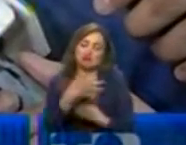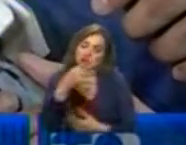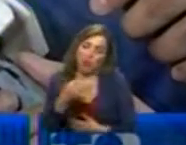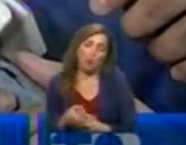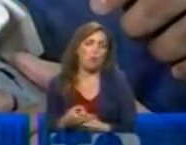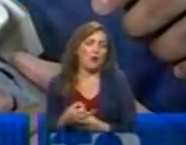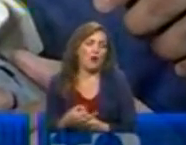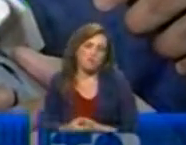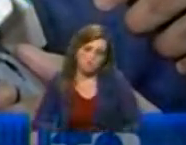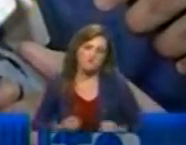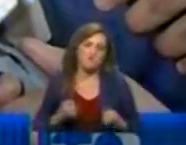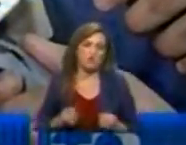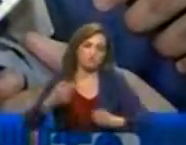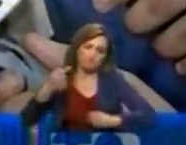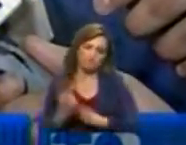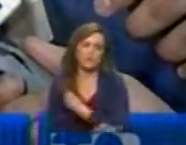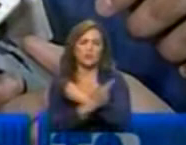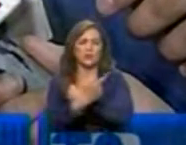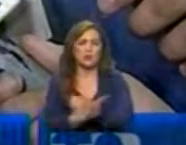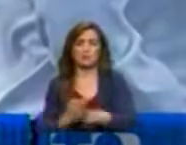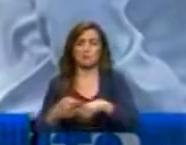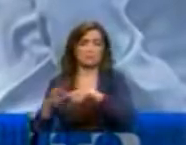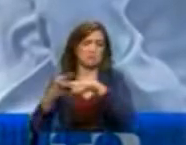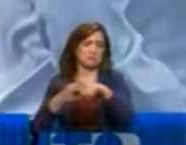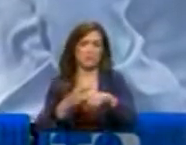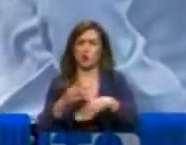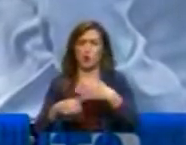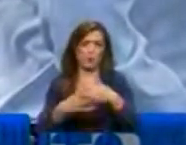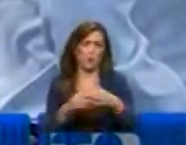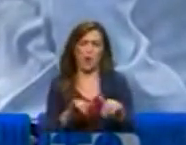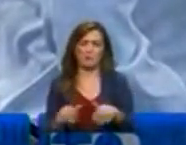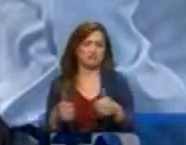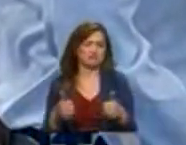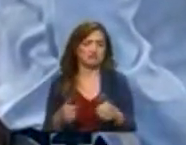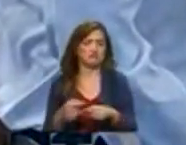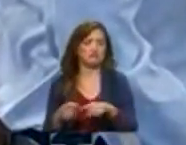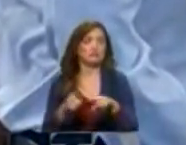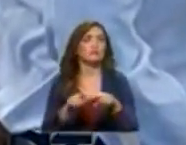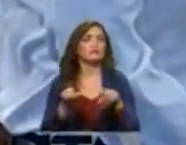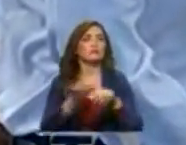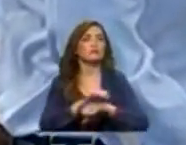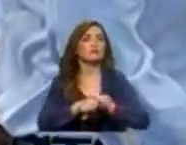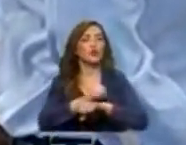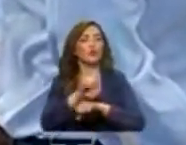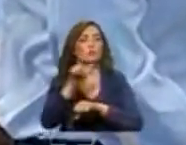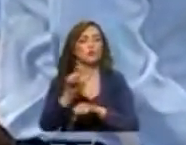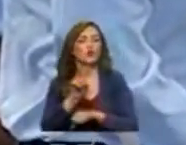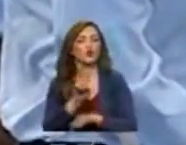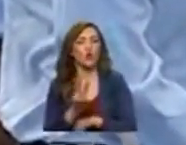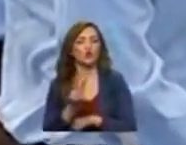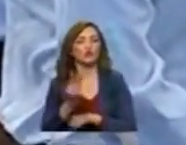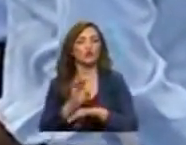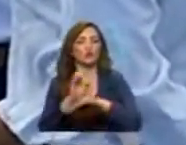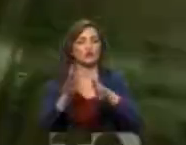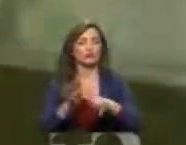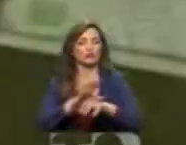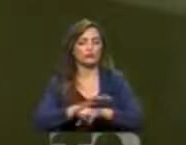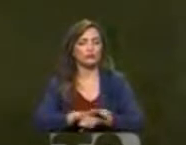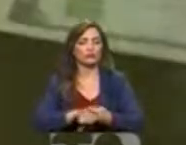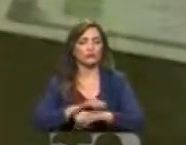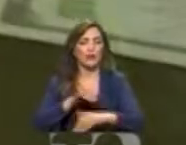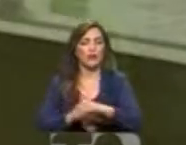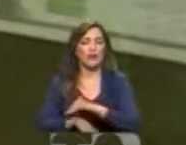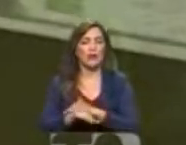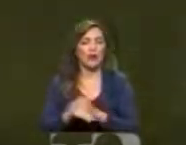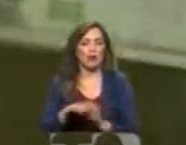todo el rigor de la ley en ese y en cualquier caso. José Raúl de la Torre Prado fue detenido junto a otro ciudadano ecuatoriano cuando